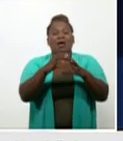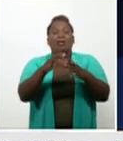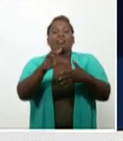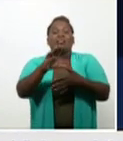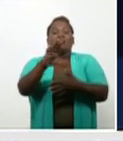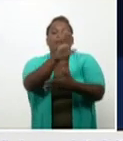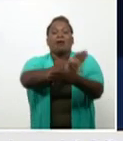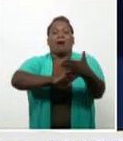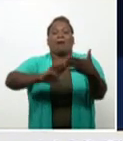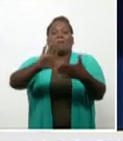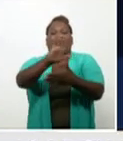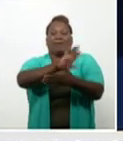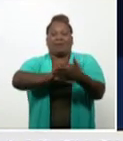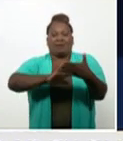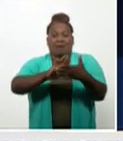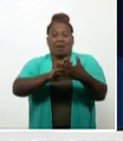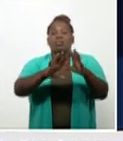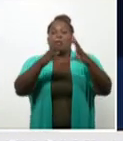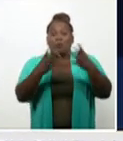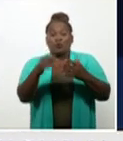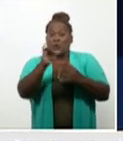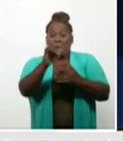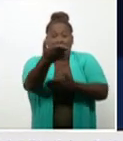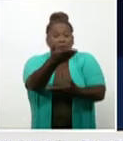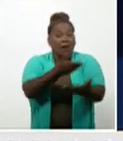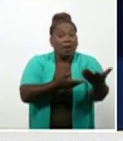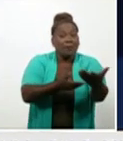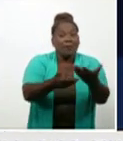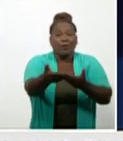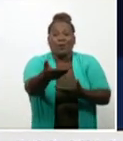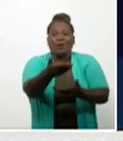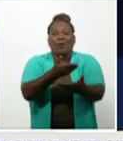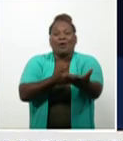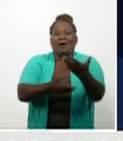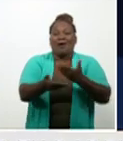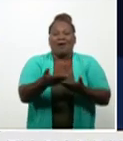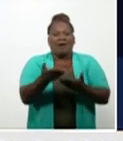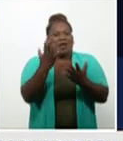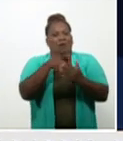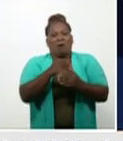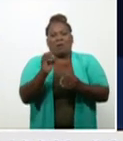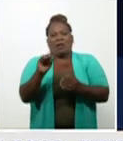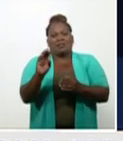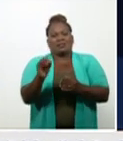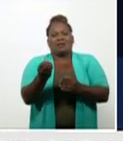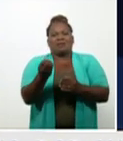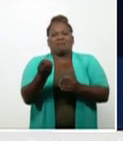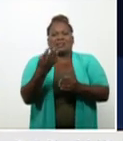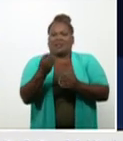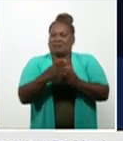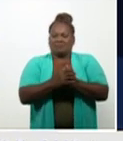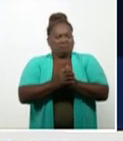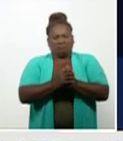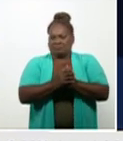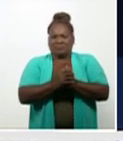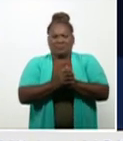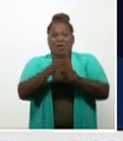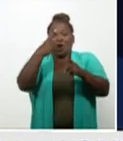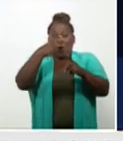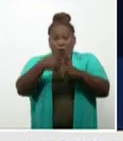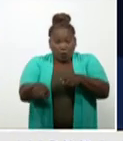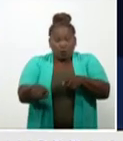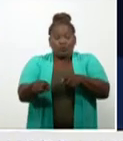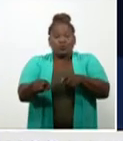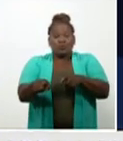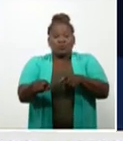de América Latina y del mundo, para no engañarnos en este sentido. Creo que el otro aporte importante que